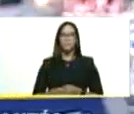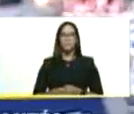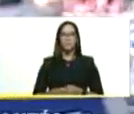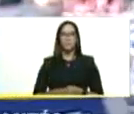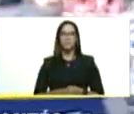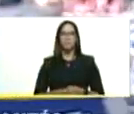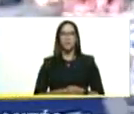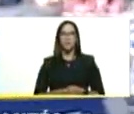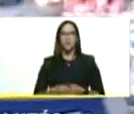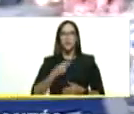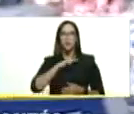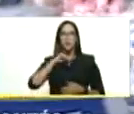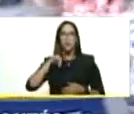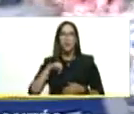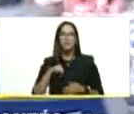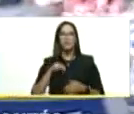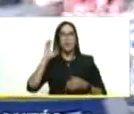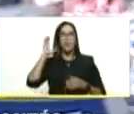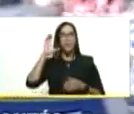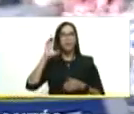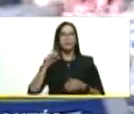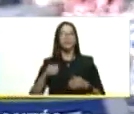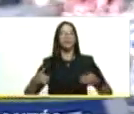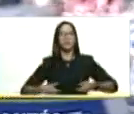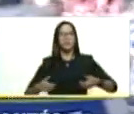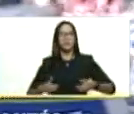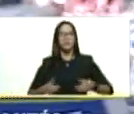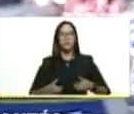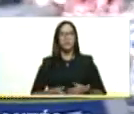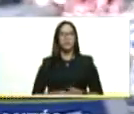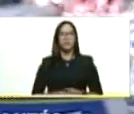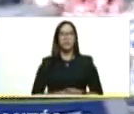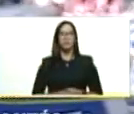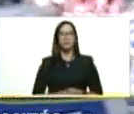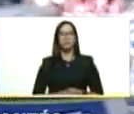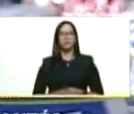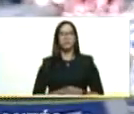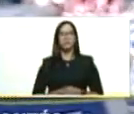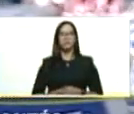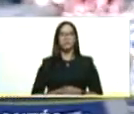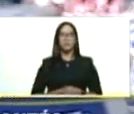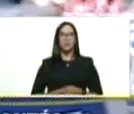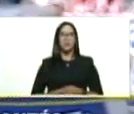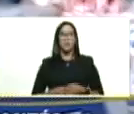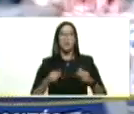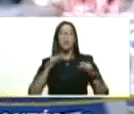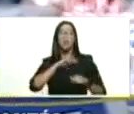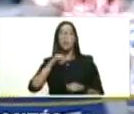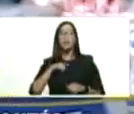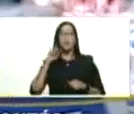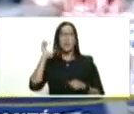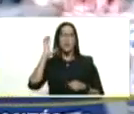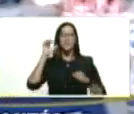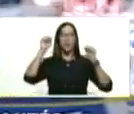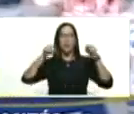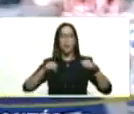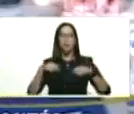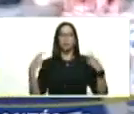Nuestra patria ha resistido. Y nuestra patria hoy tiene la victoria en sus